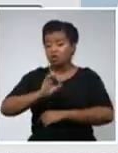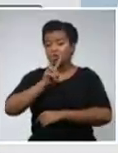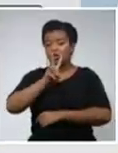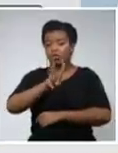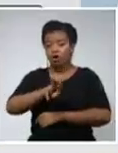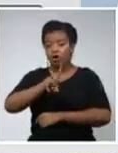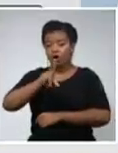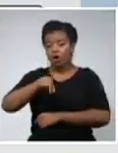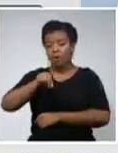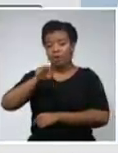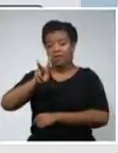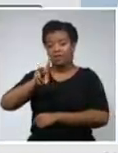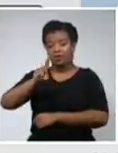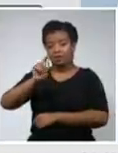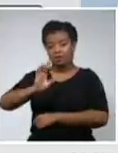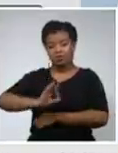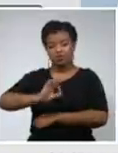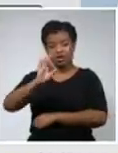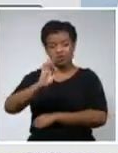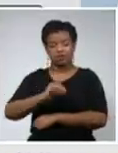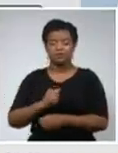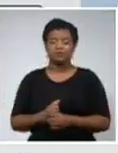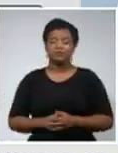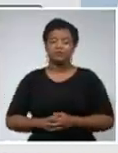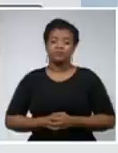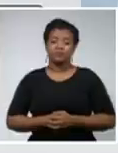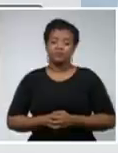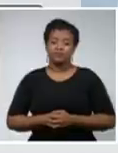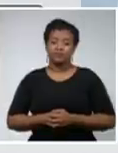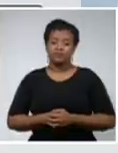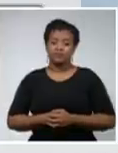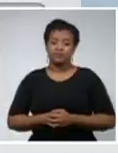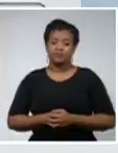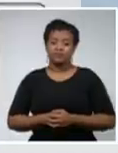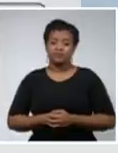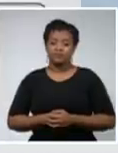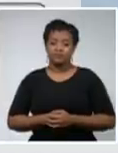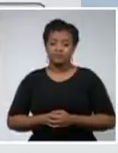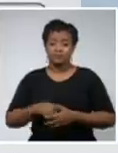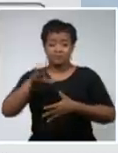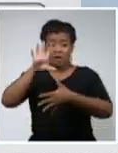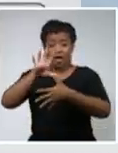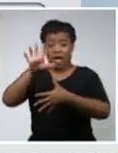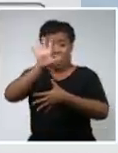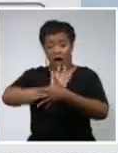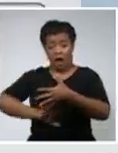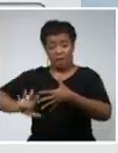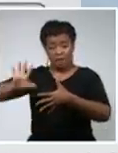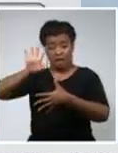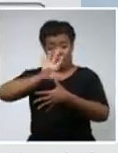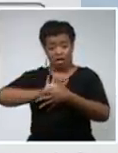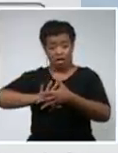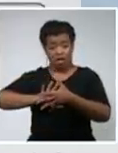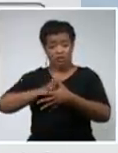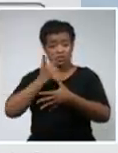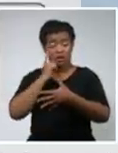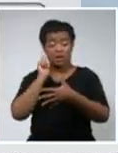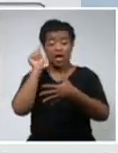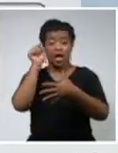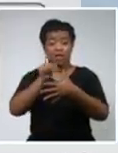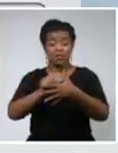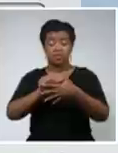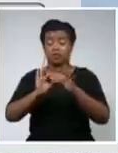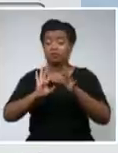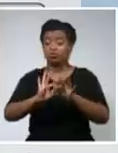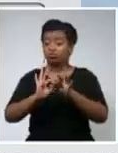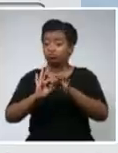2,21%. Ahí la región de las Américas, epicentro de la pandemia,